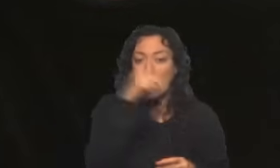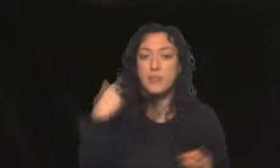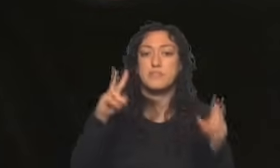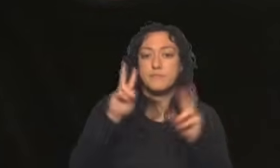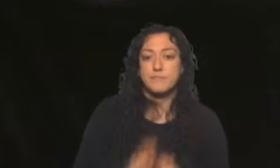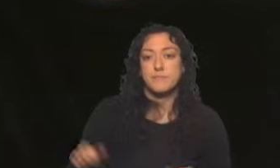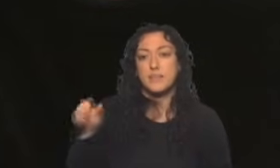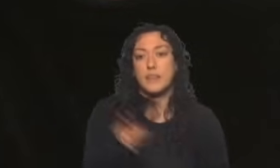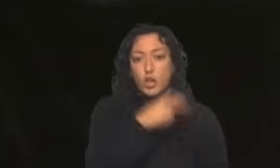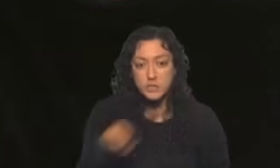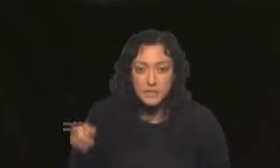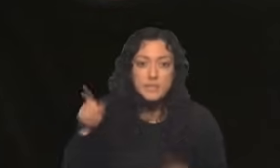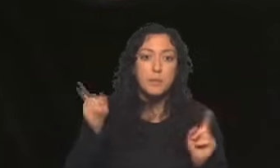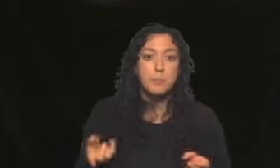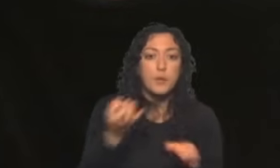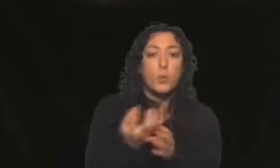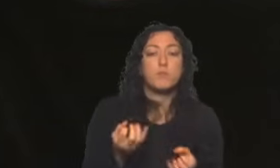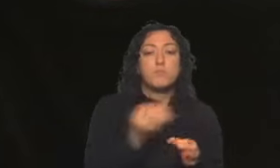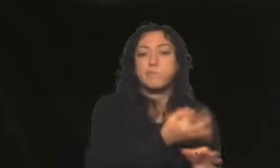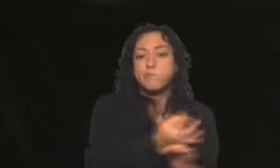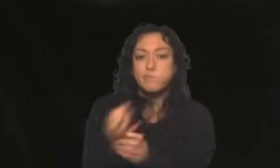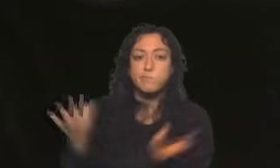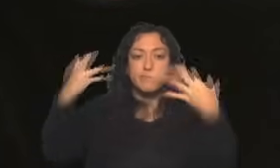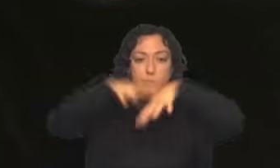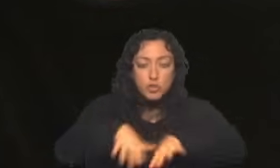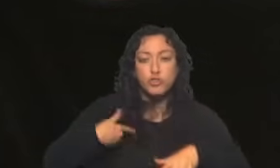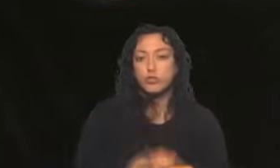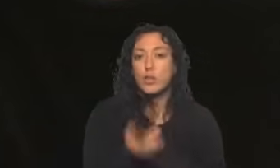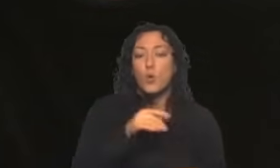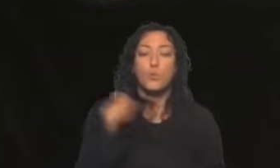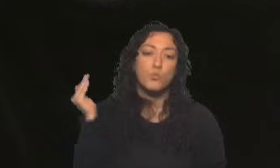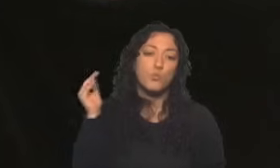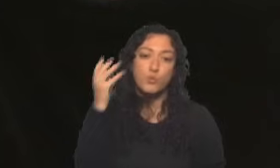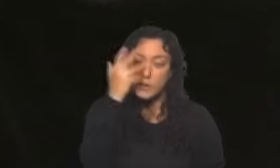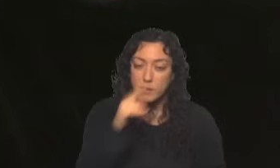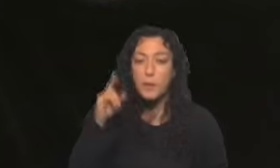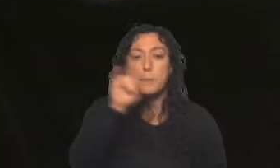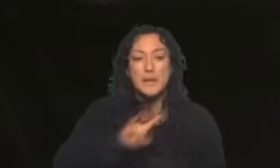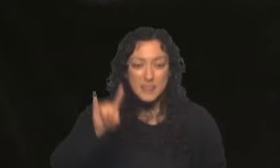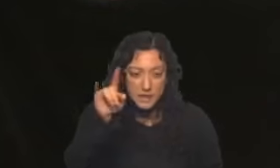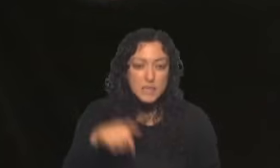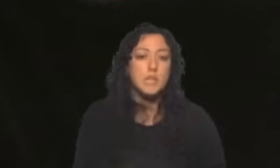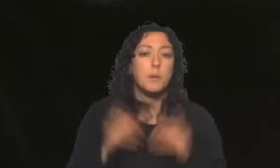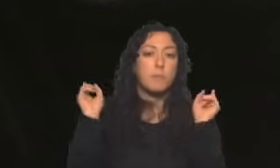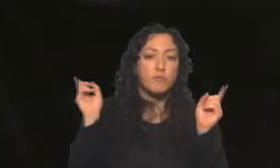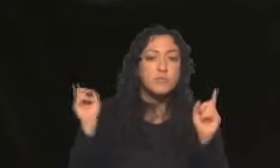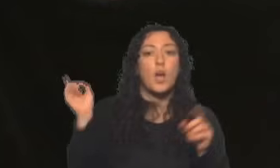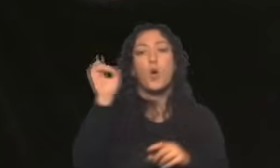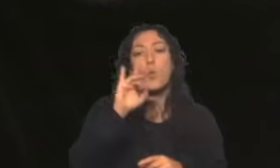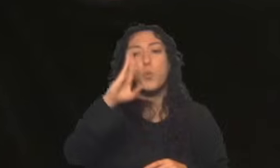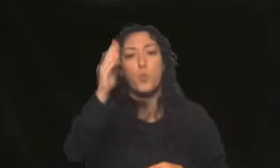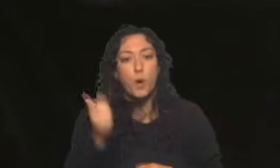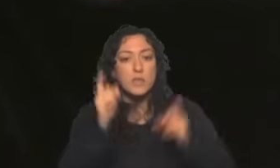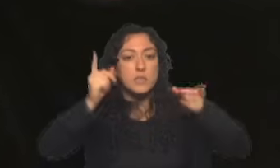Técnicas, CONICET, y de la Escuela Interdisciplinaria de Altos Estudios Sociales de la Universidad Nacional de San Martín. Profesor en la Universidad de Buenos